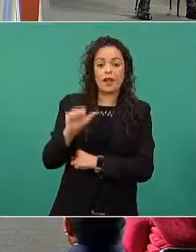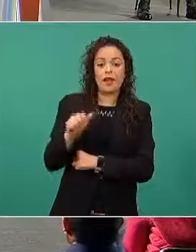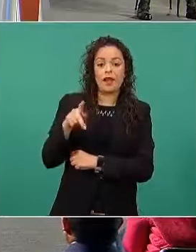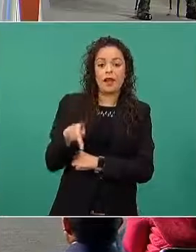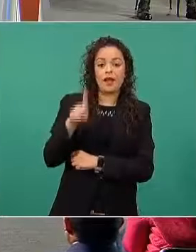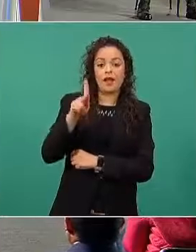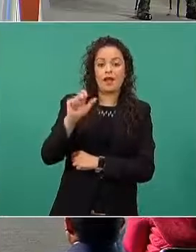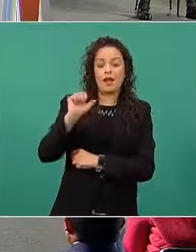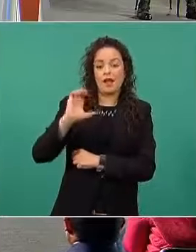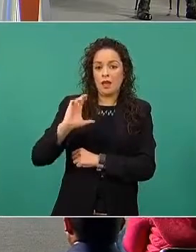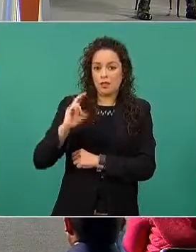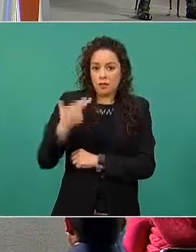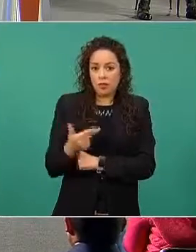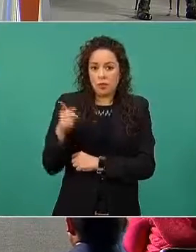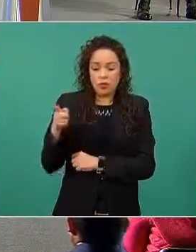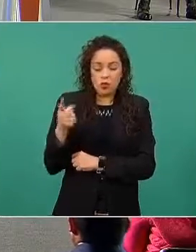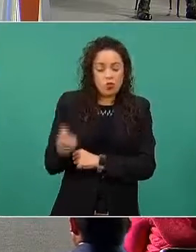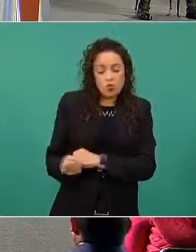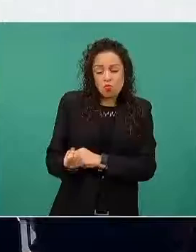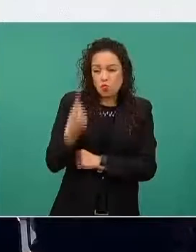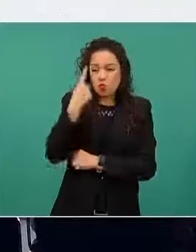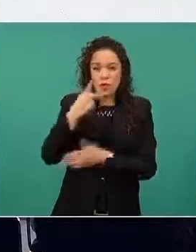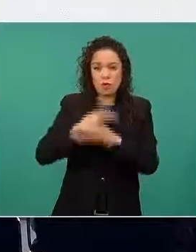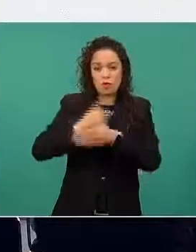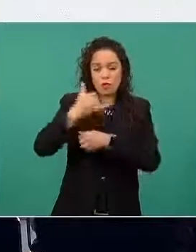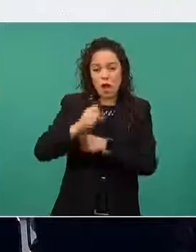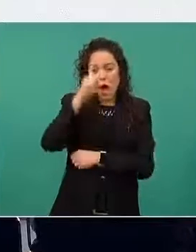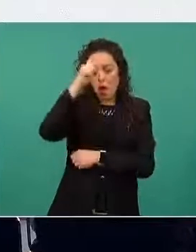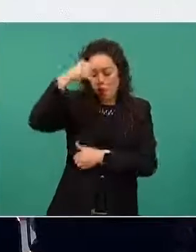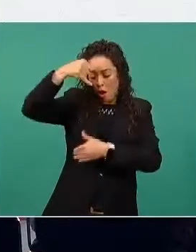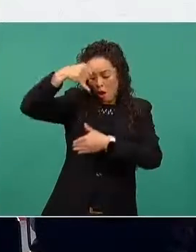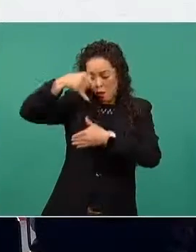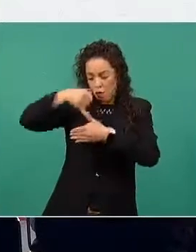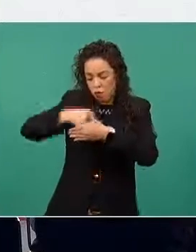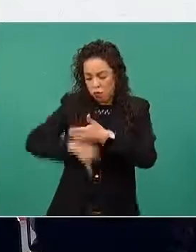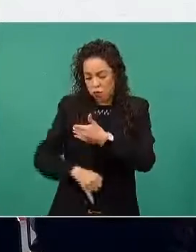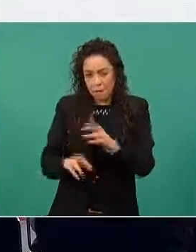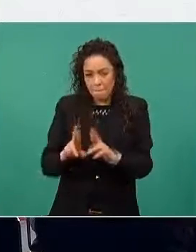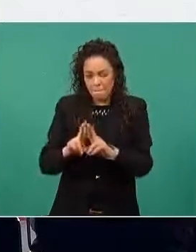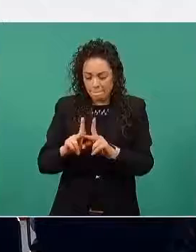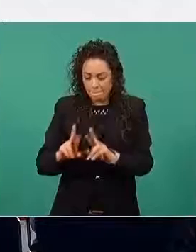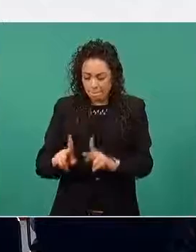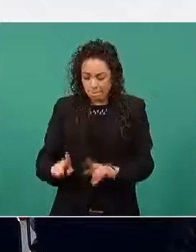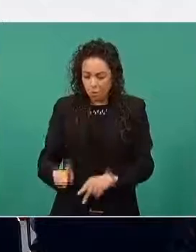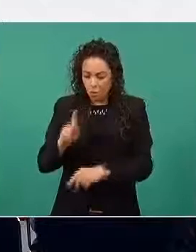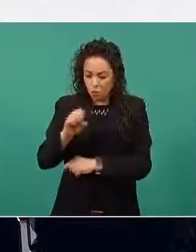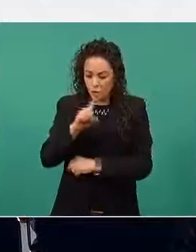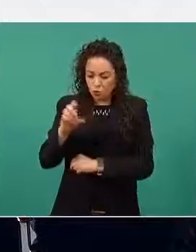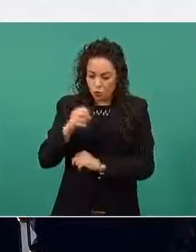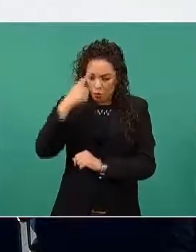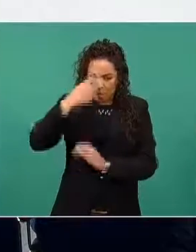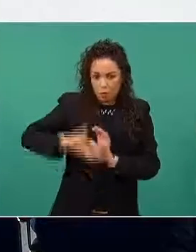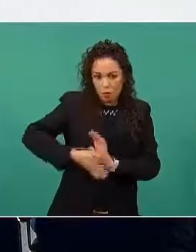el único proyecto de aguas profundas en donde se perforaron pozos.